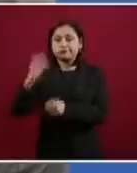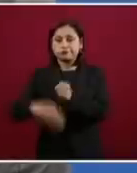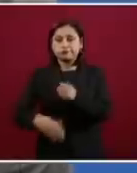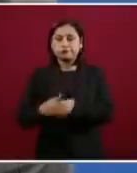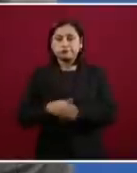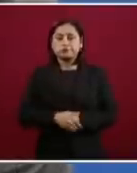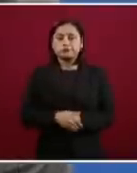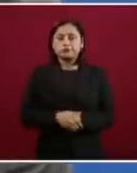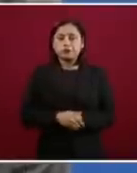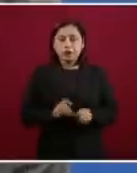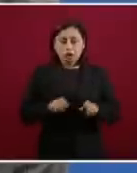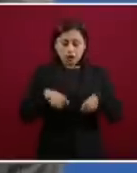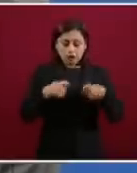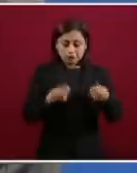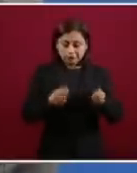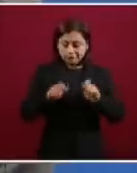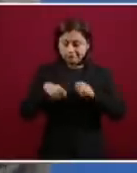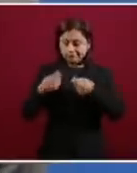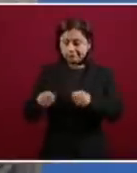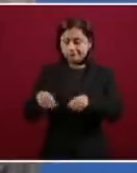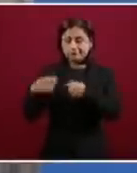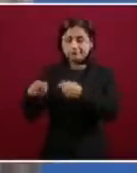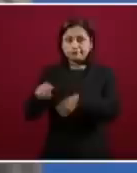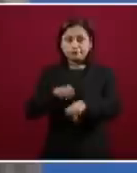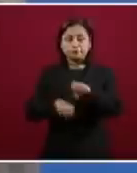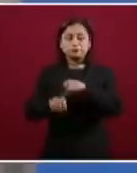Incluso una vez que tengamos